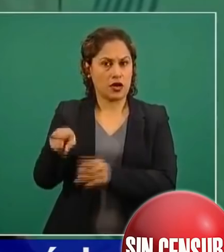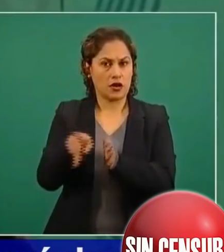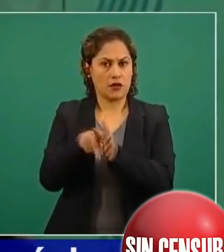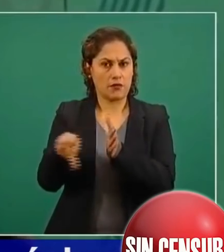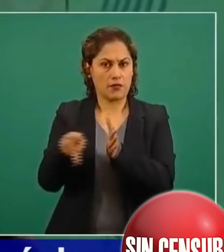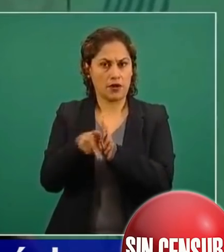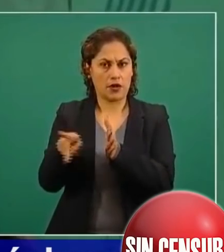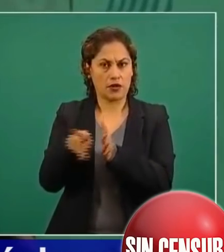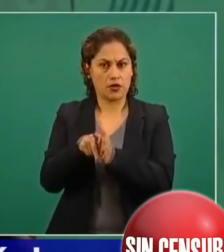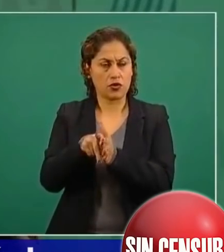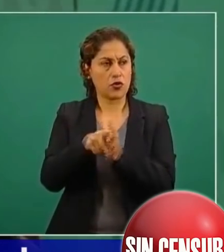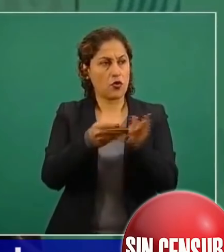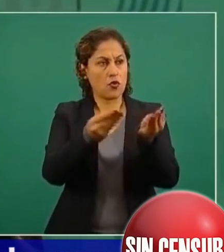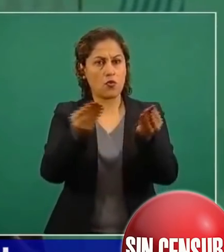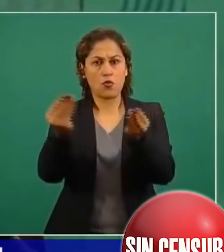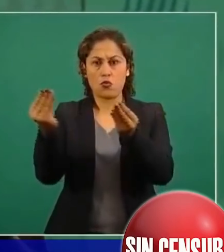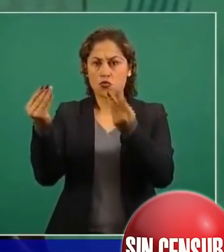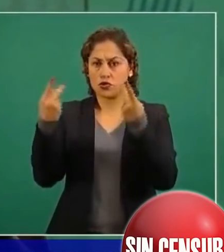lo leen